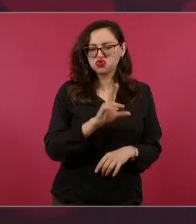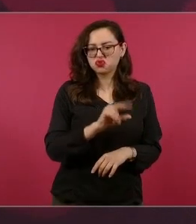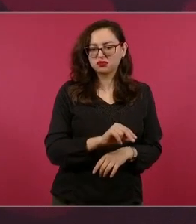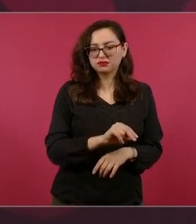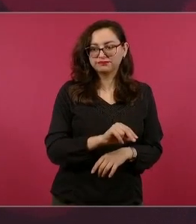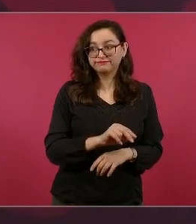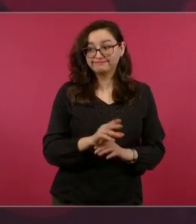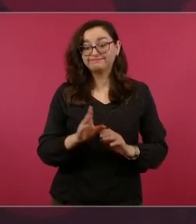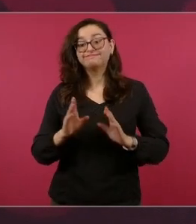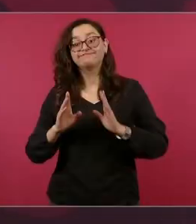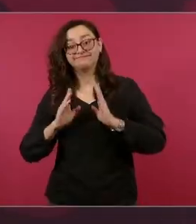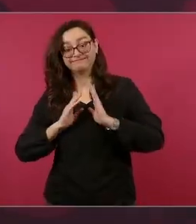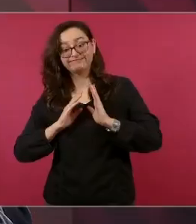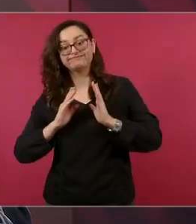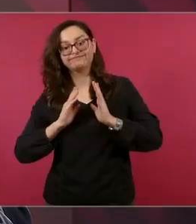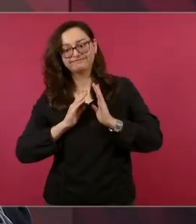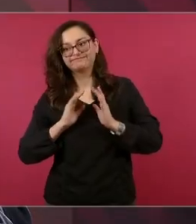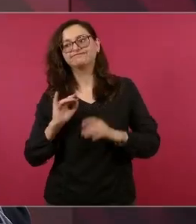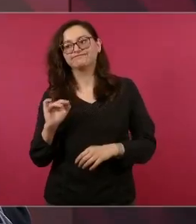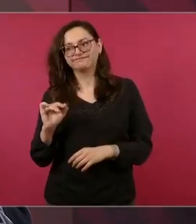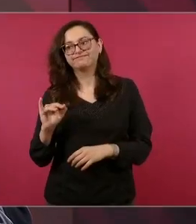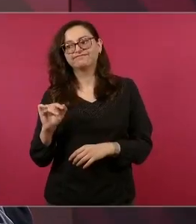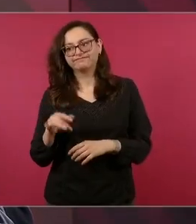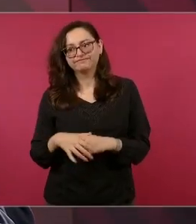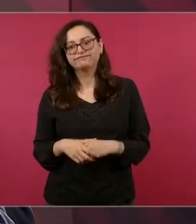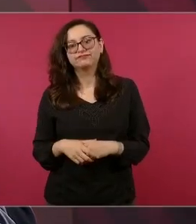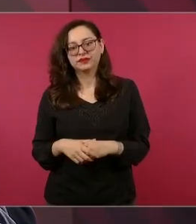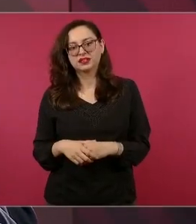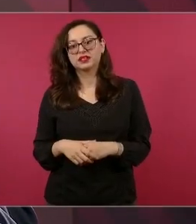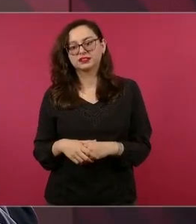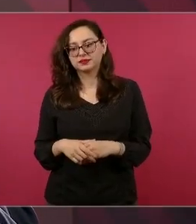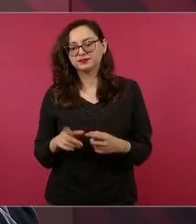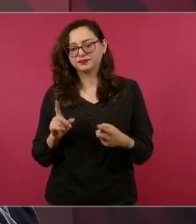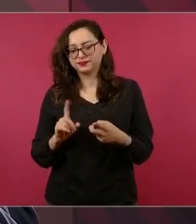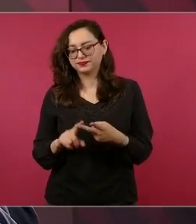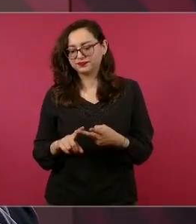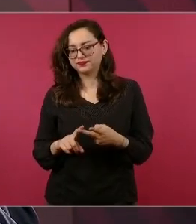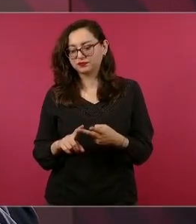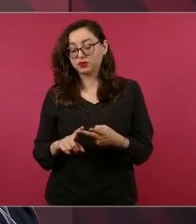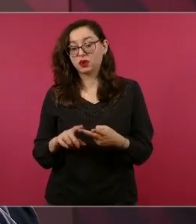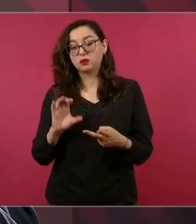las Fuerzas Armadas, para la protección civil.